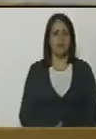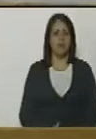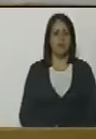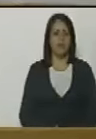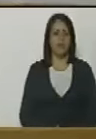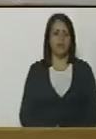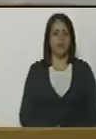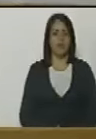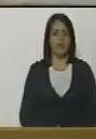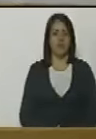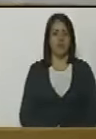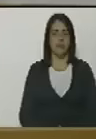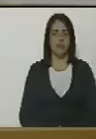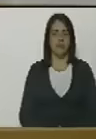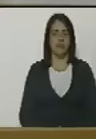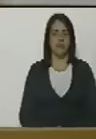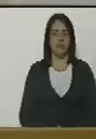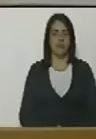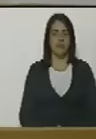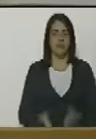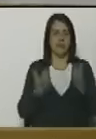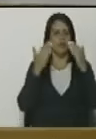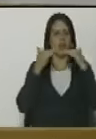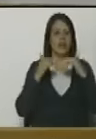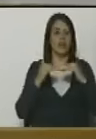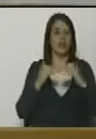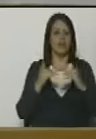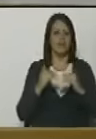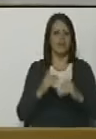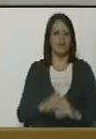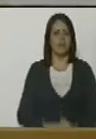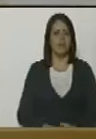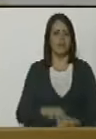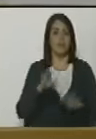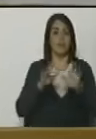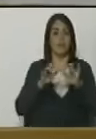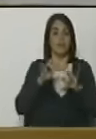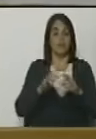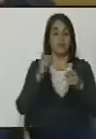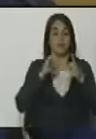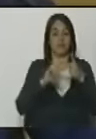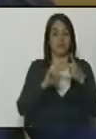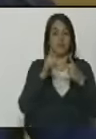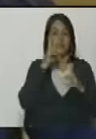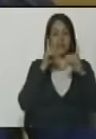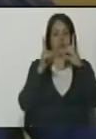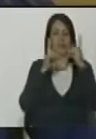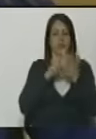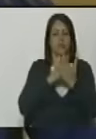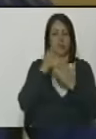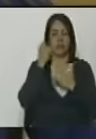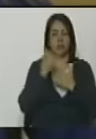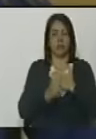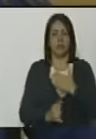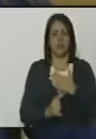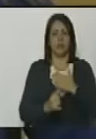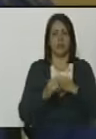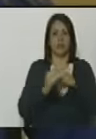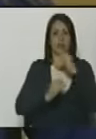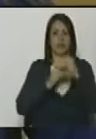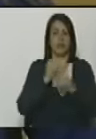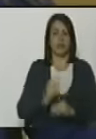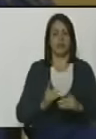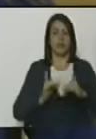Siguiente punto del orden del día, ciudadana secretaria. Primera discusión del proyecto de ley para el